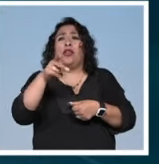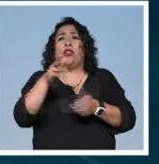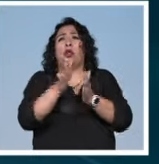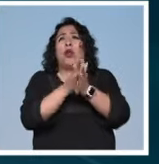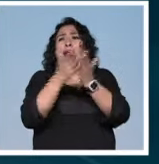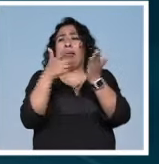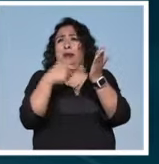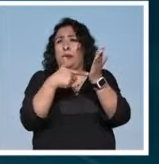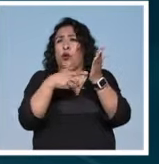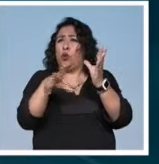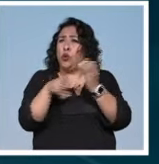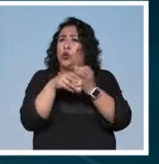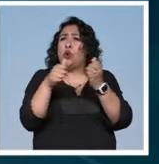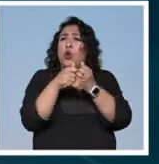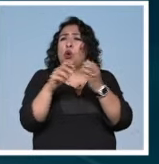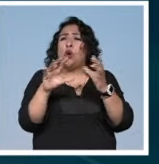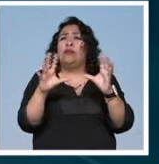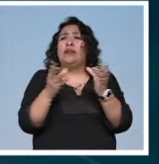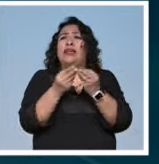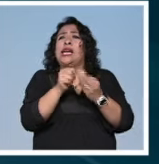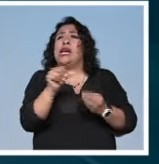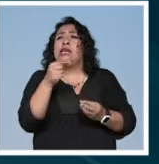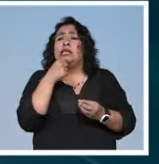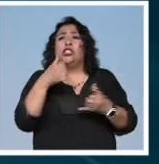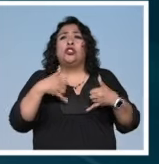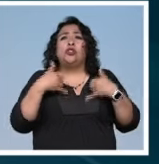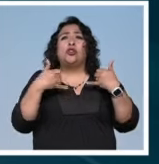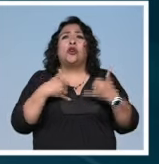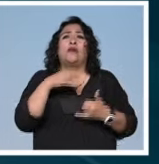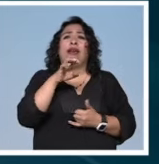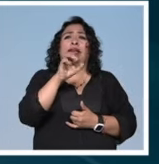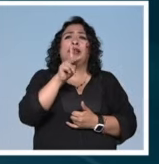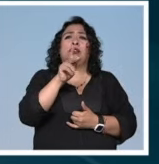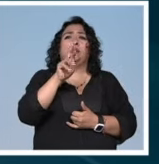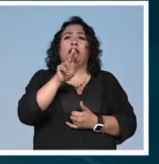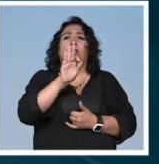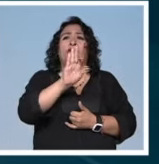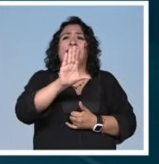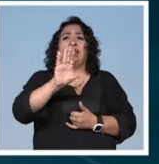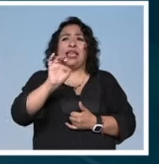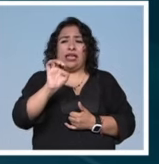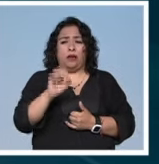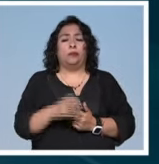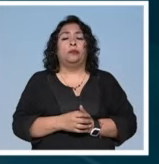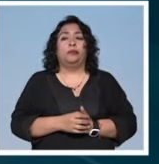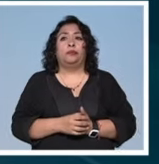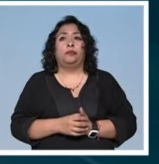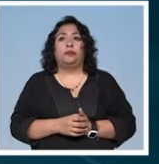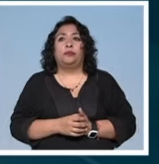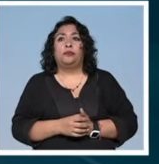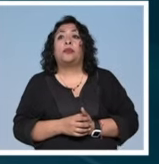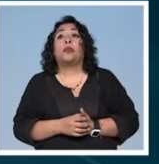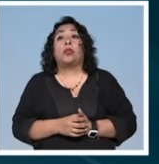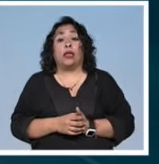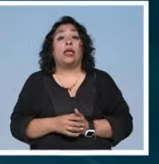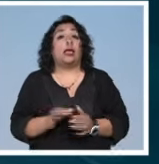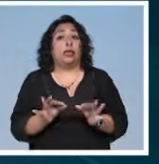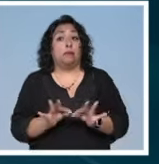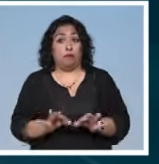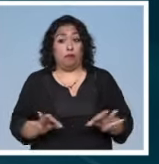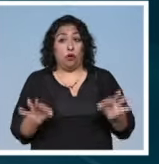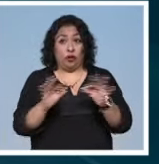el cual forma parte de la colección infantil y juvenil espectrográfica del Fondo de Cultura Económica. Era muy